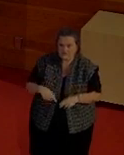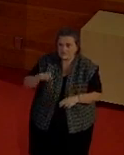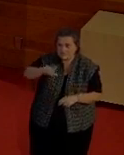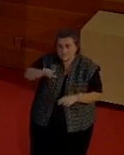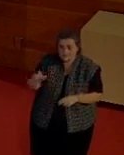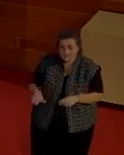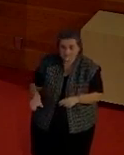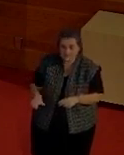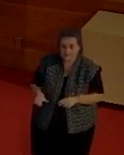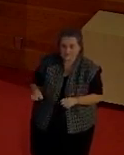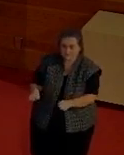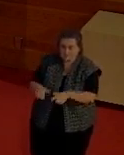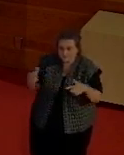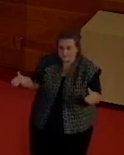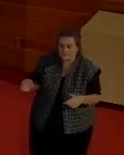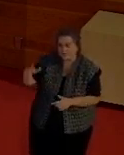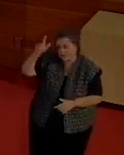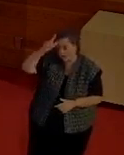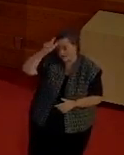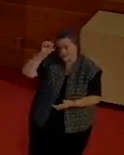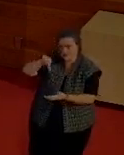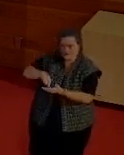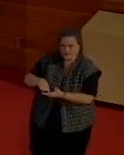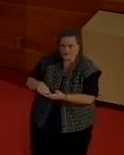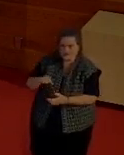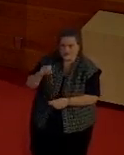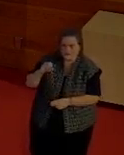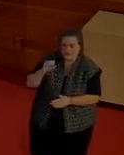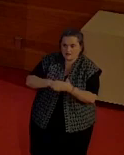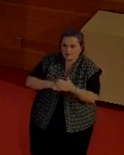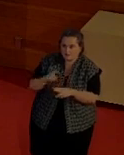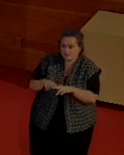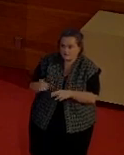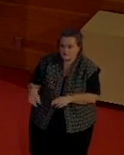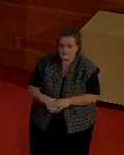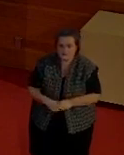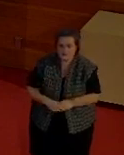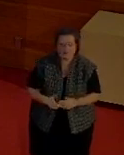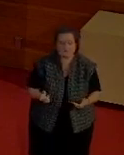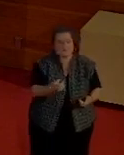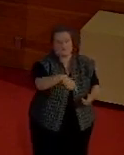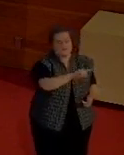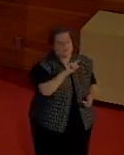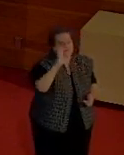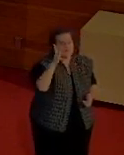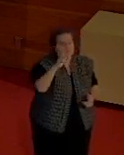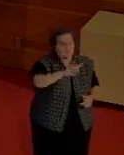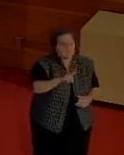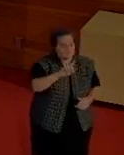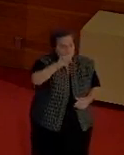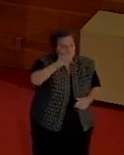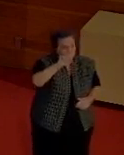centrales de Carbón Alemania está aumentando centrales de Carbón Qué pasa que no se han dado cuenta de que la crisis climática la tenemos ahí Dónde está la